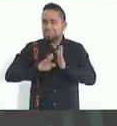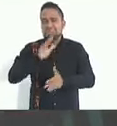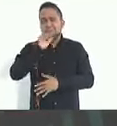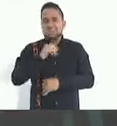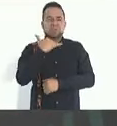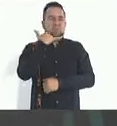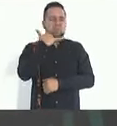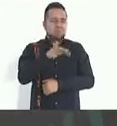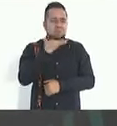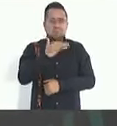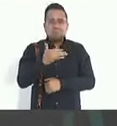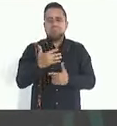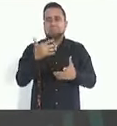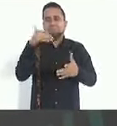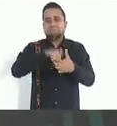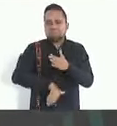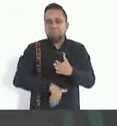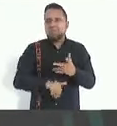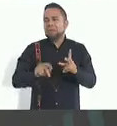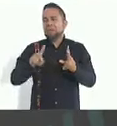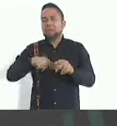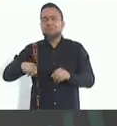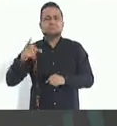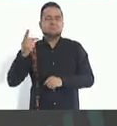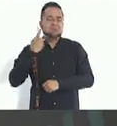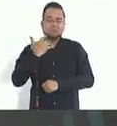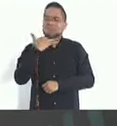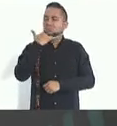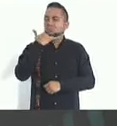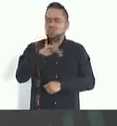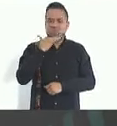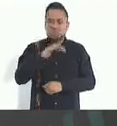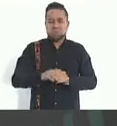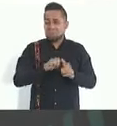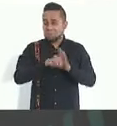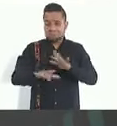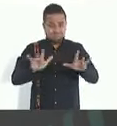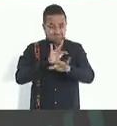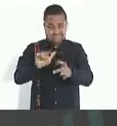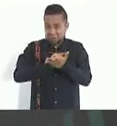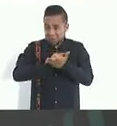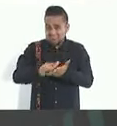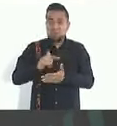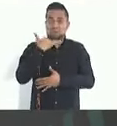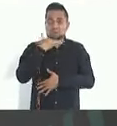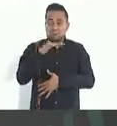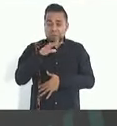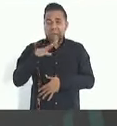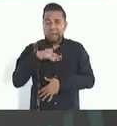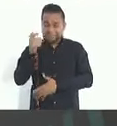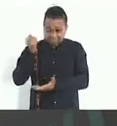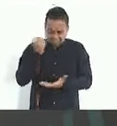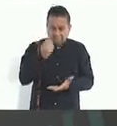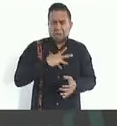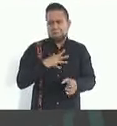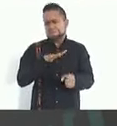la corrupción política. Si no hay corrupción, el presupuesto